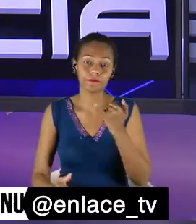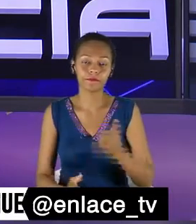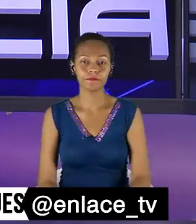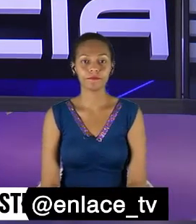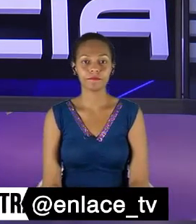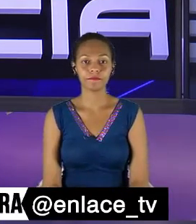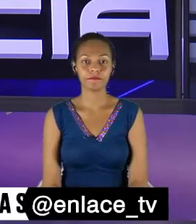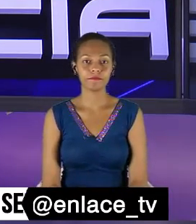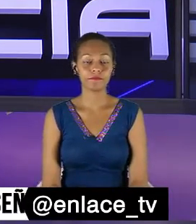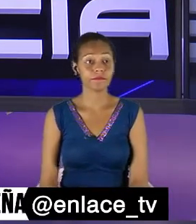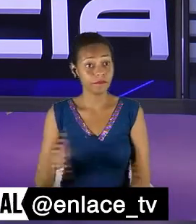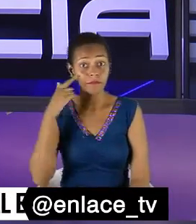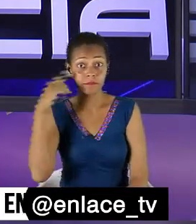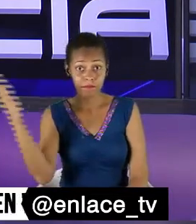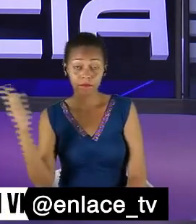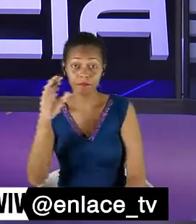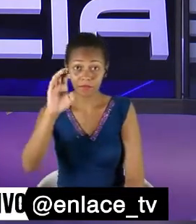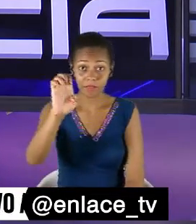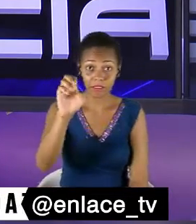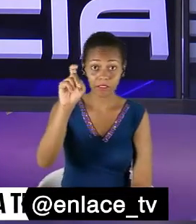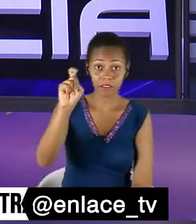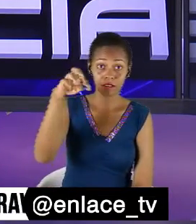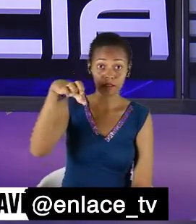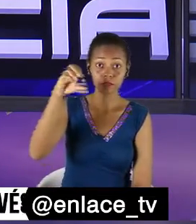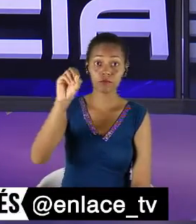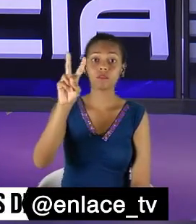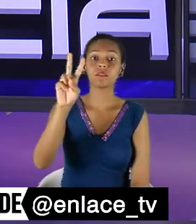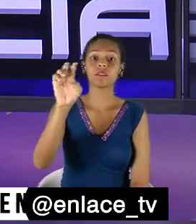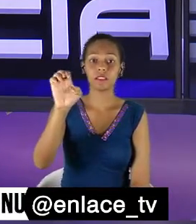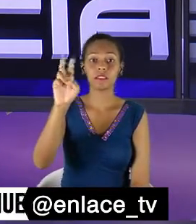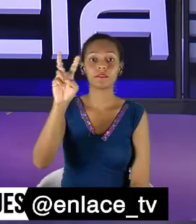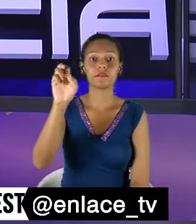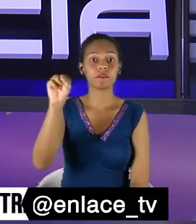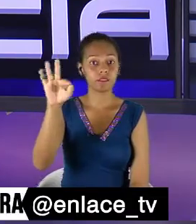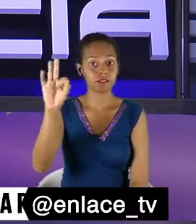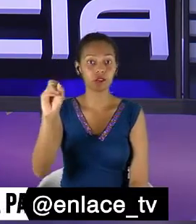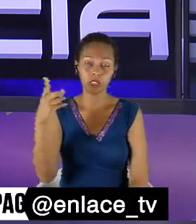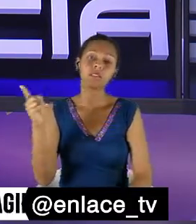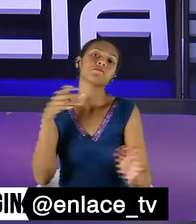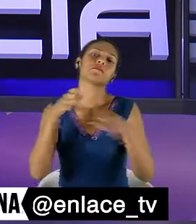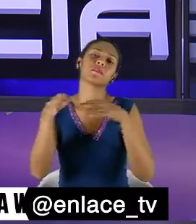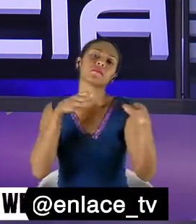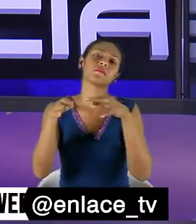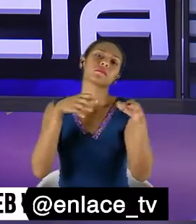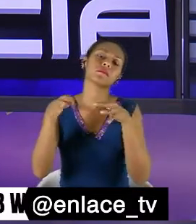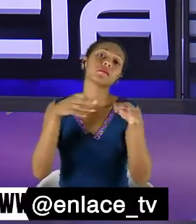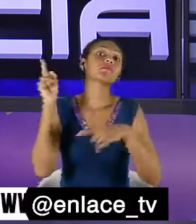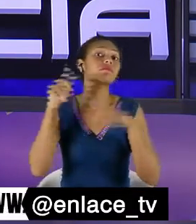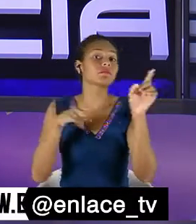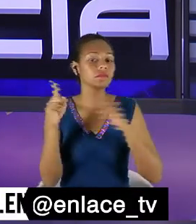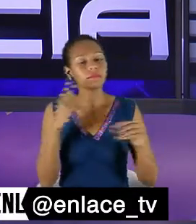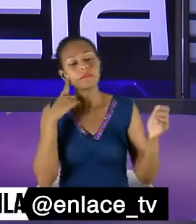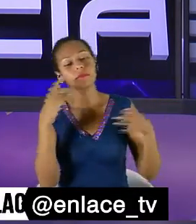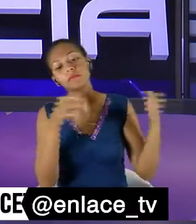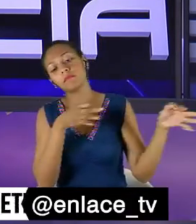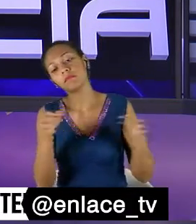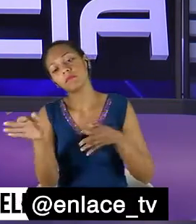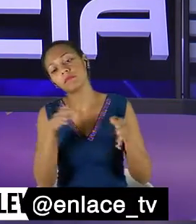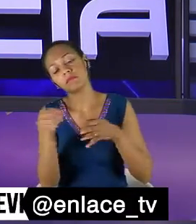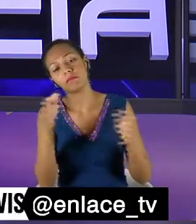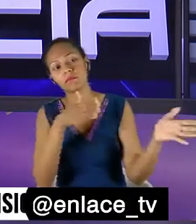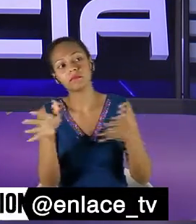Exposiciones Expoeventos continúa Feriagro en su versión número 51. Temas académicos se cumplen en seminarios programados por FEDAGRO.